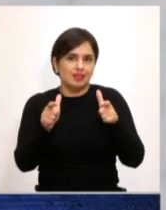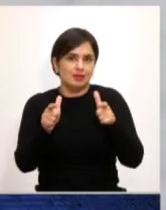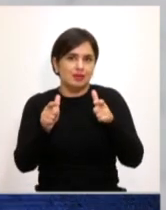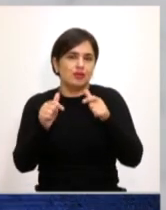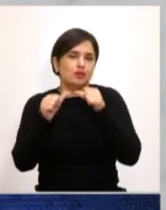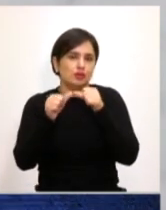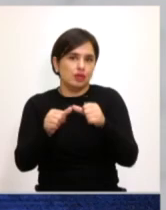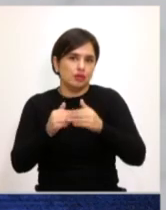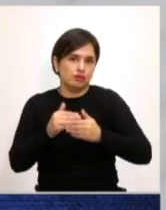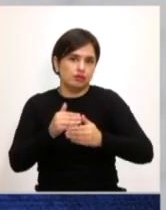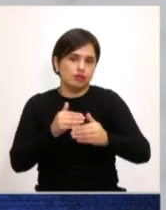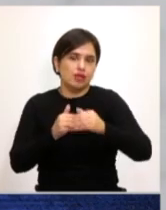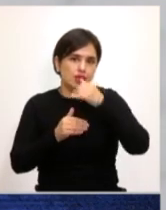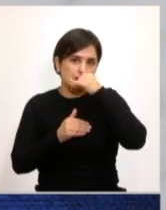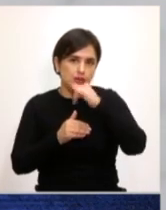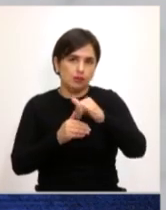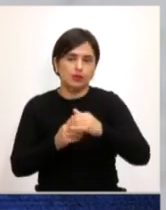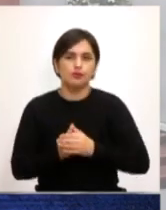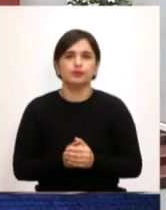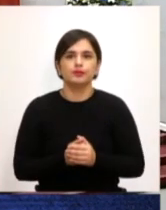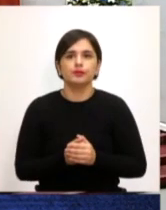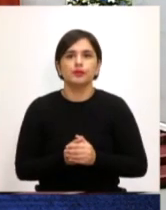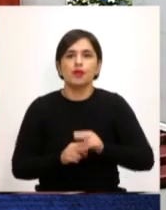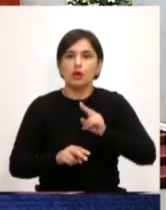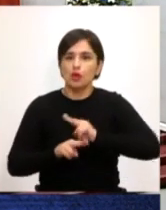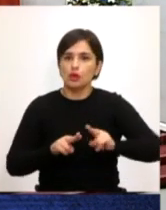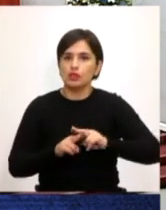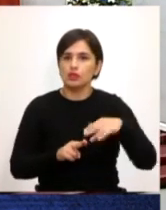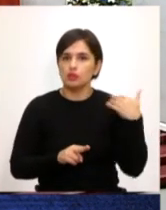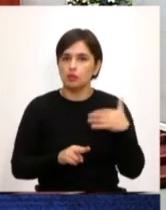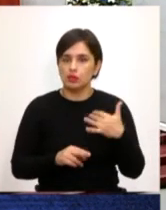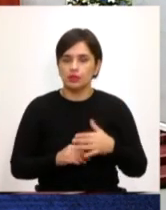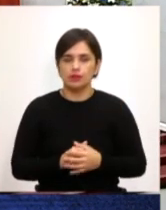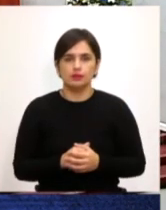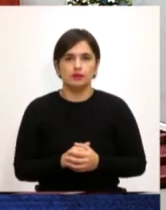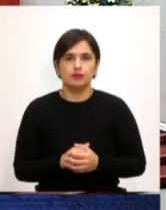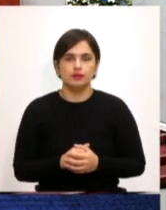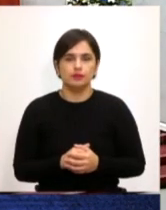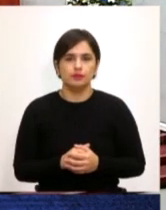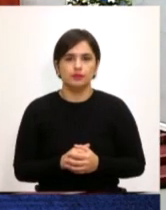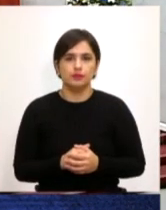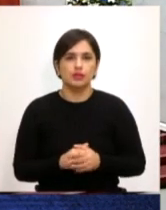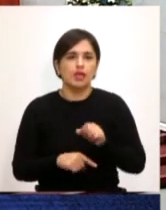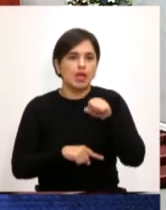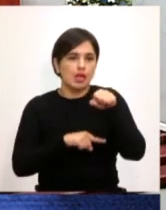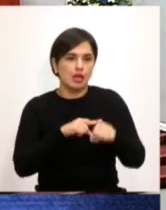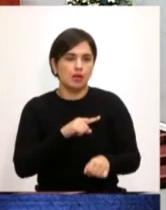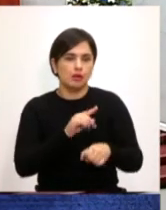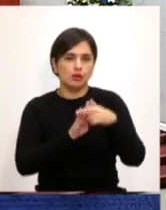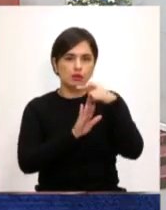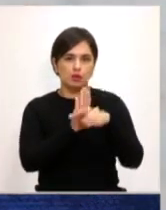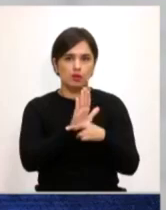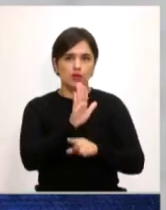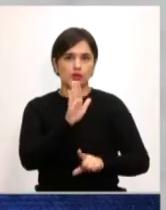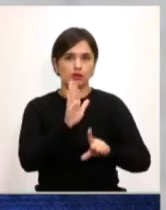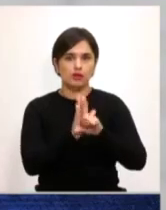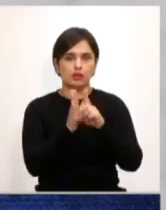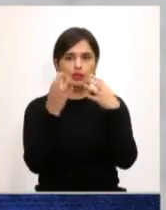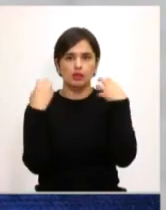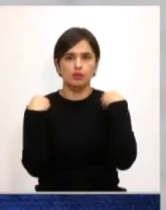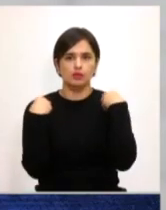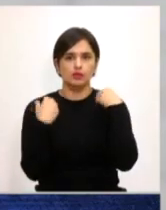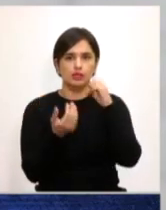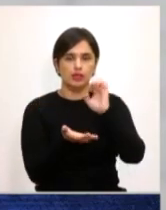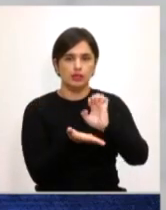sostenido. Un hito trascendente en esta senda lo constituye la aprobación del proyecto de ley sobre responsabilidad